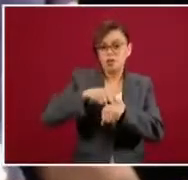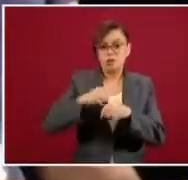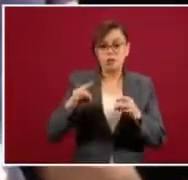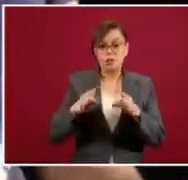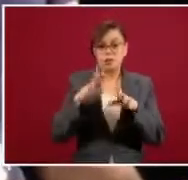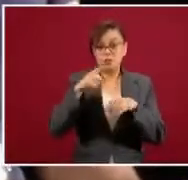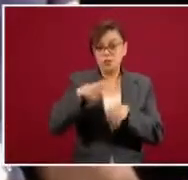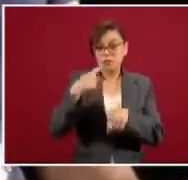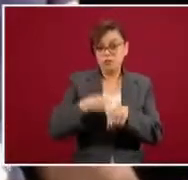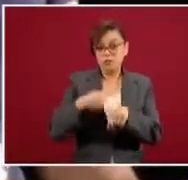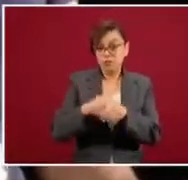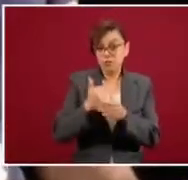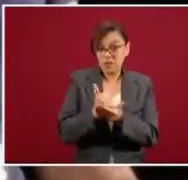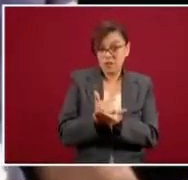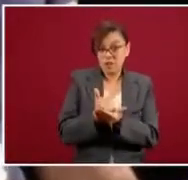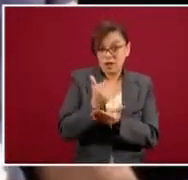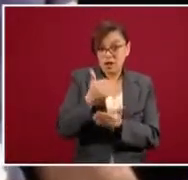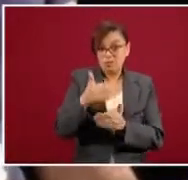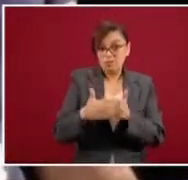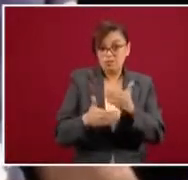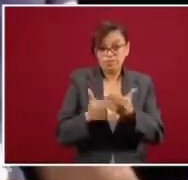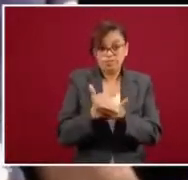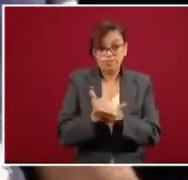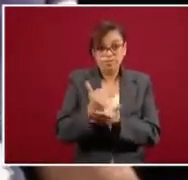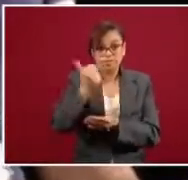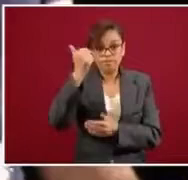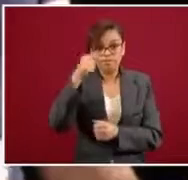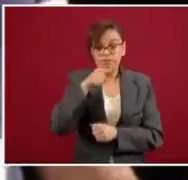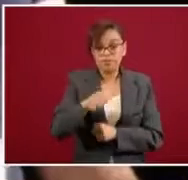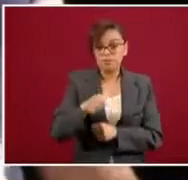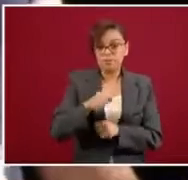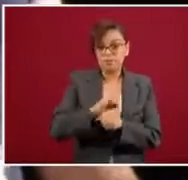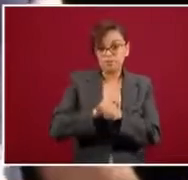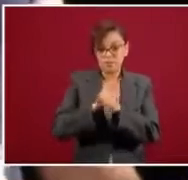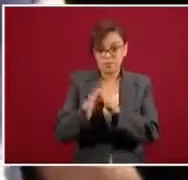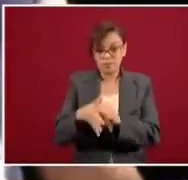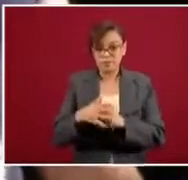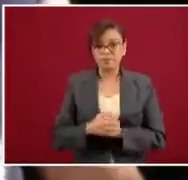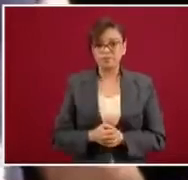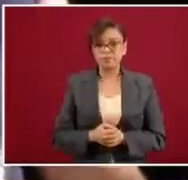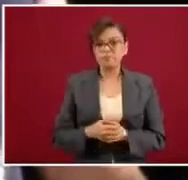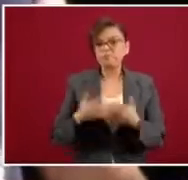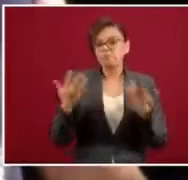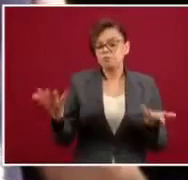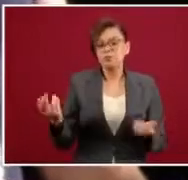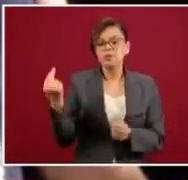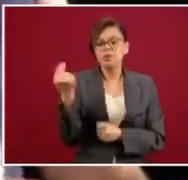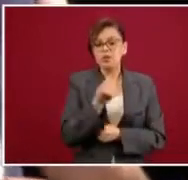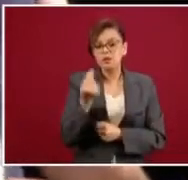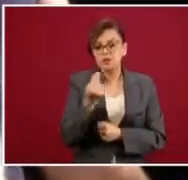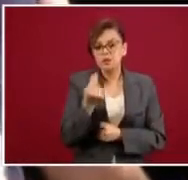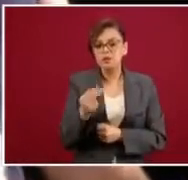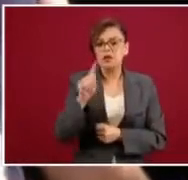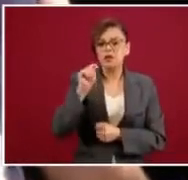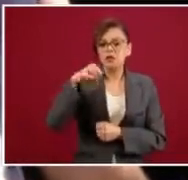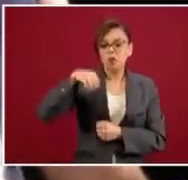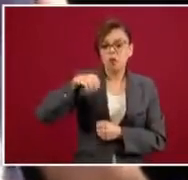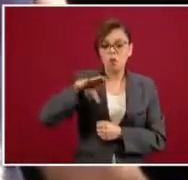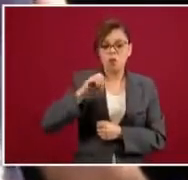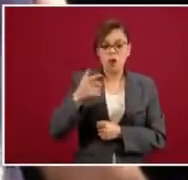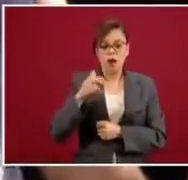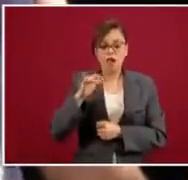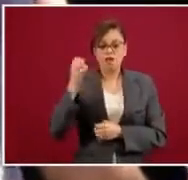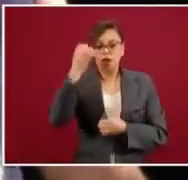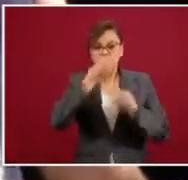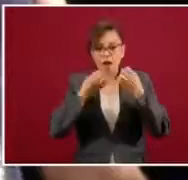con coronavirus? En algunos hospitales privados están diciendo, bueno, la prueba de coronavirus, una tomografía, una radiografía, después de ahí